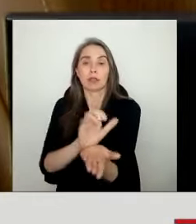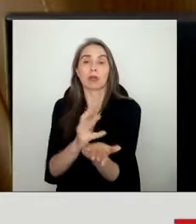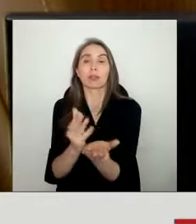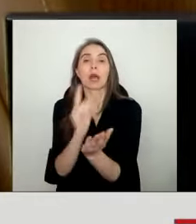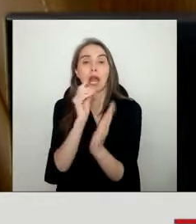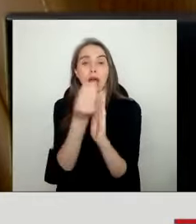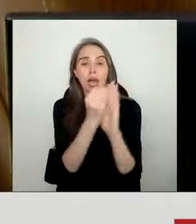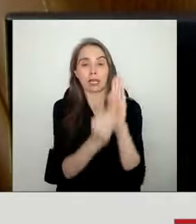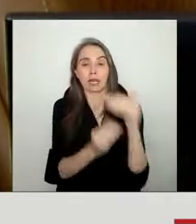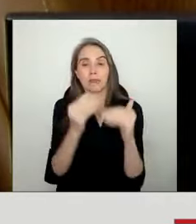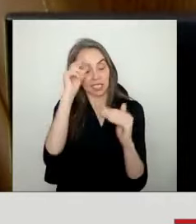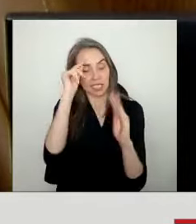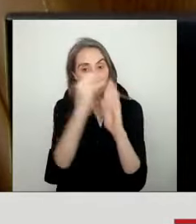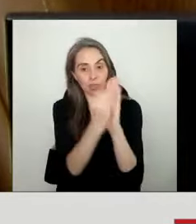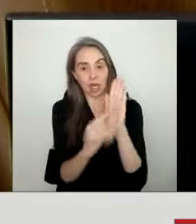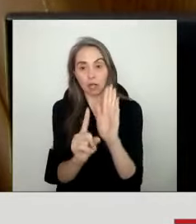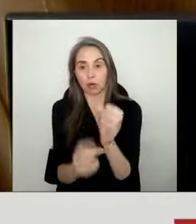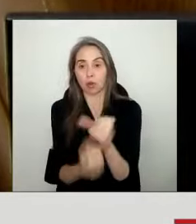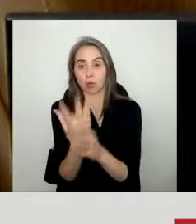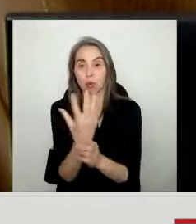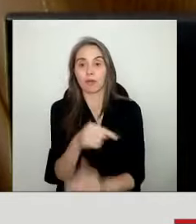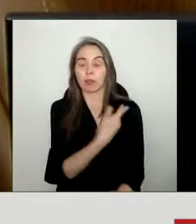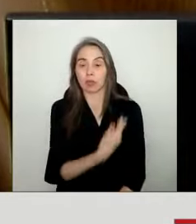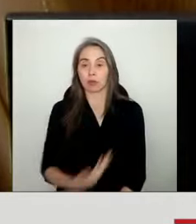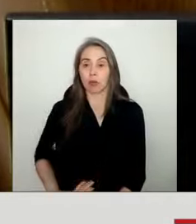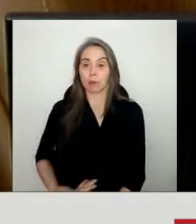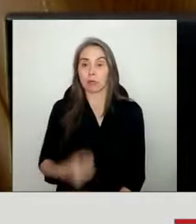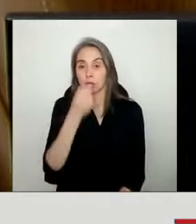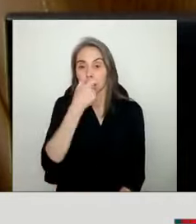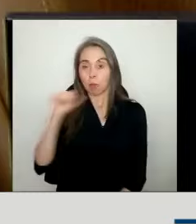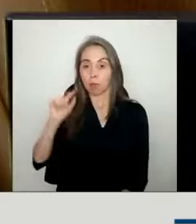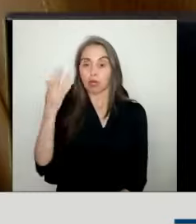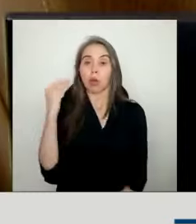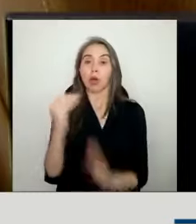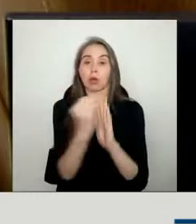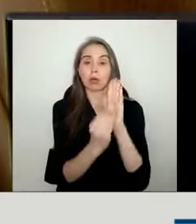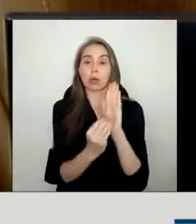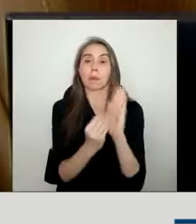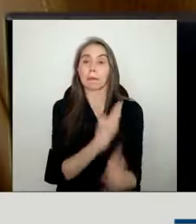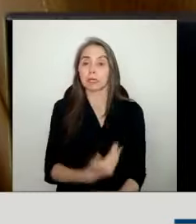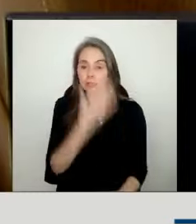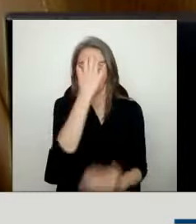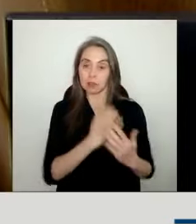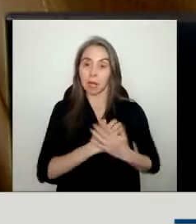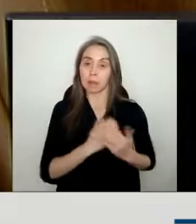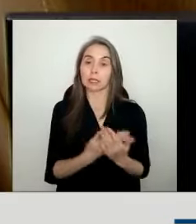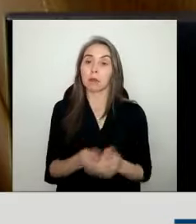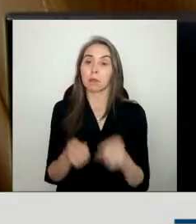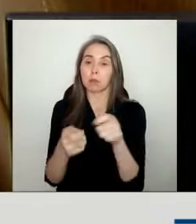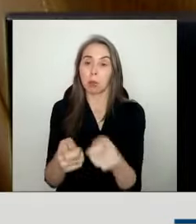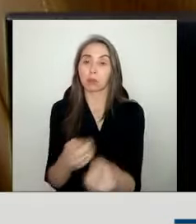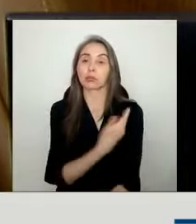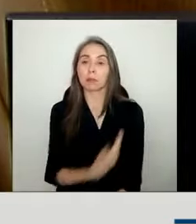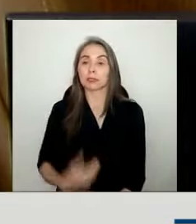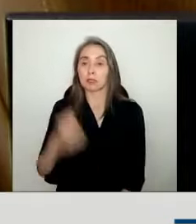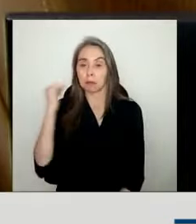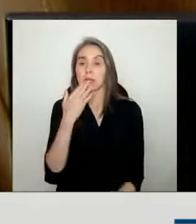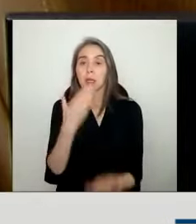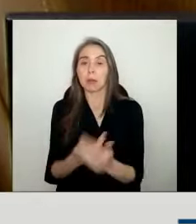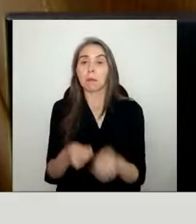estas que no son nuevas no son de este gobierno lo propuso el gobierno de la presidenta bachelet lo propuso el gobierno del presidente Piñera Espero que este